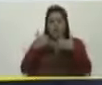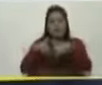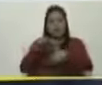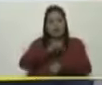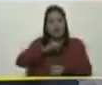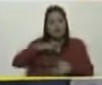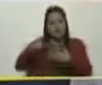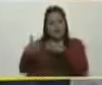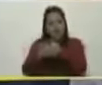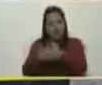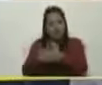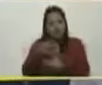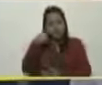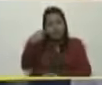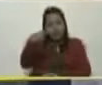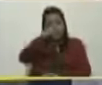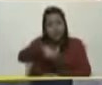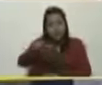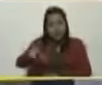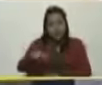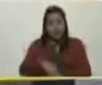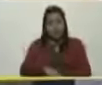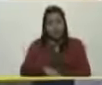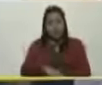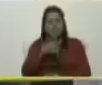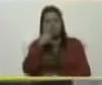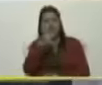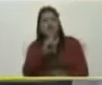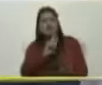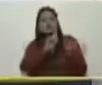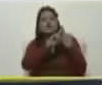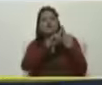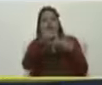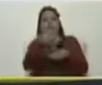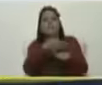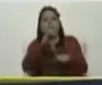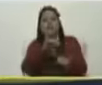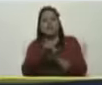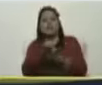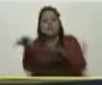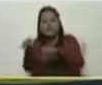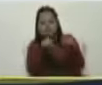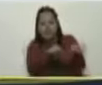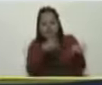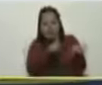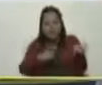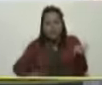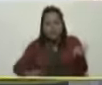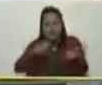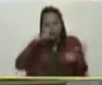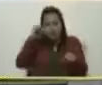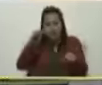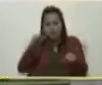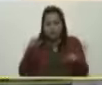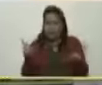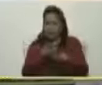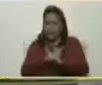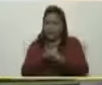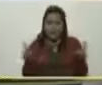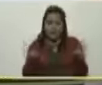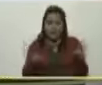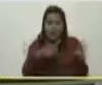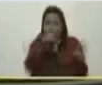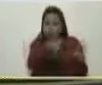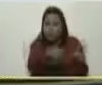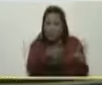se lo decía a algunas personas, enumérenme un solo bien que haya sido expropiado por el presidente Nicolás Maduro. Todo lo contrario, usted ha tenido